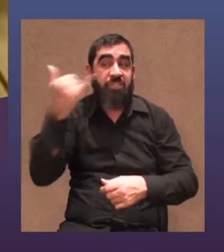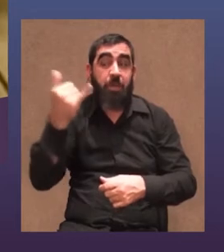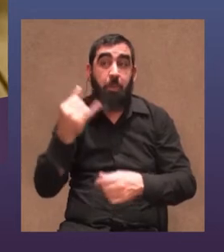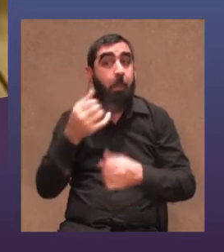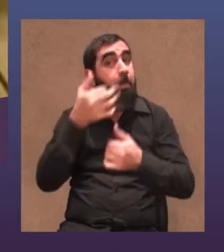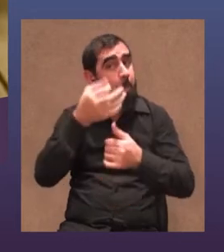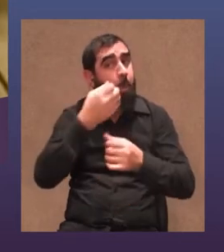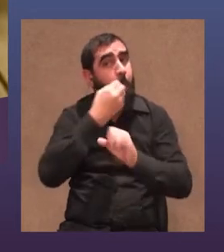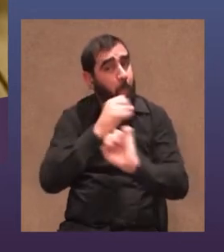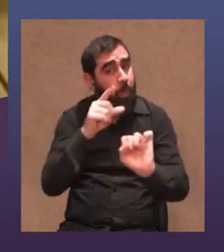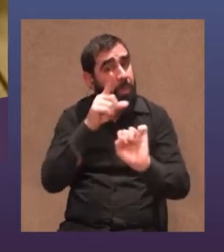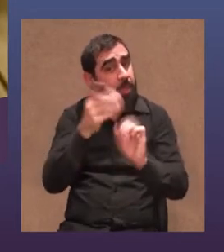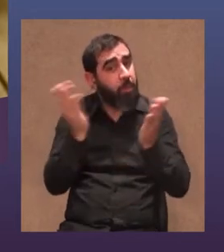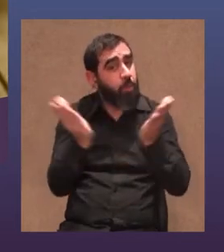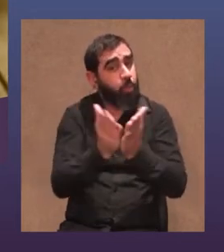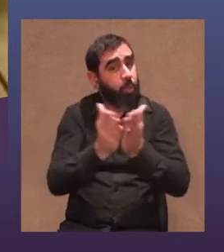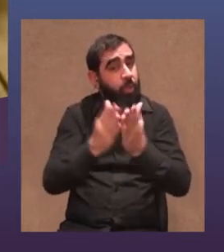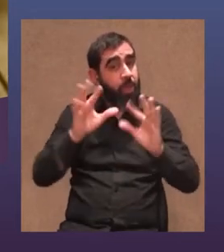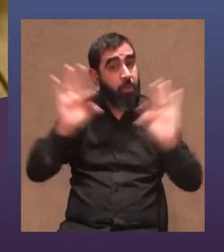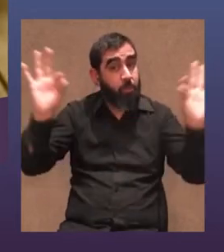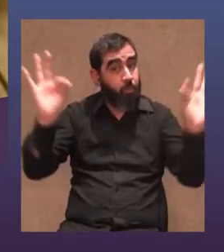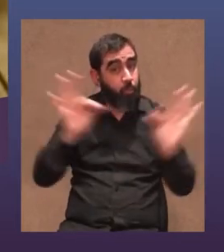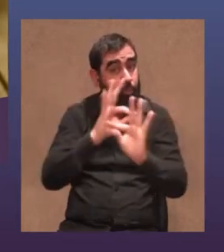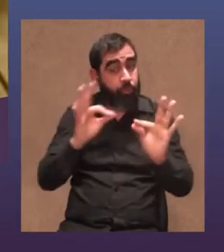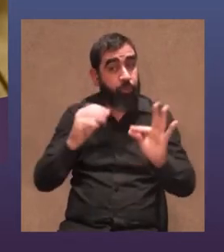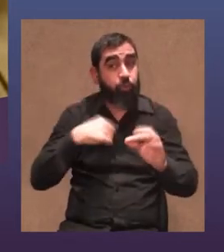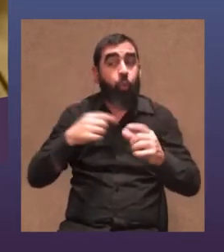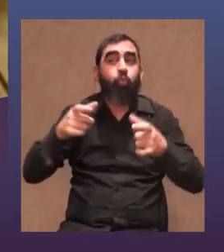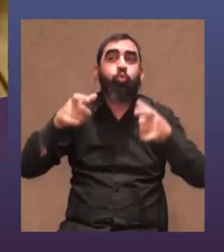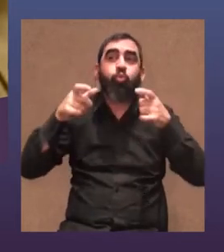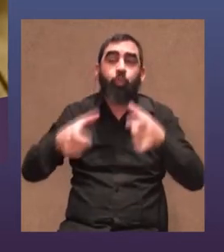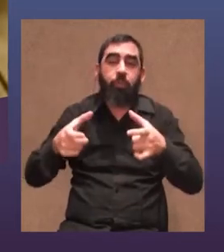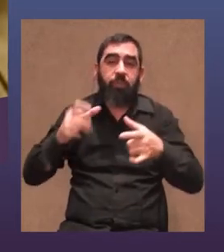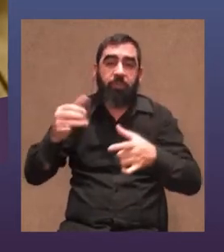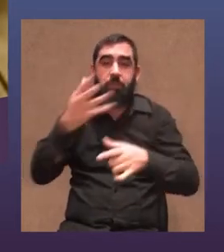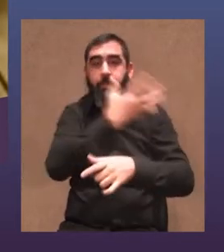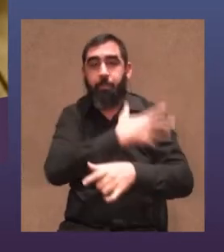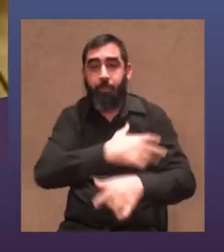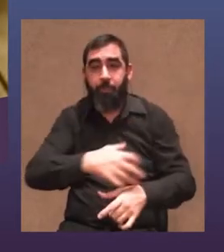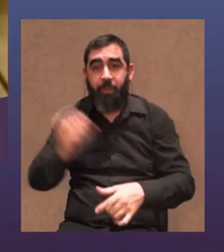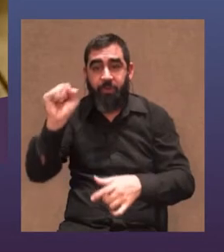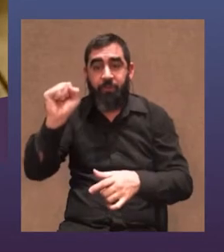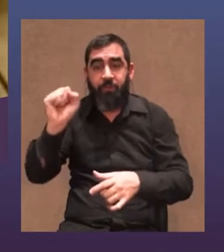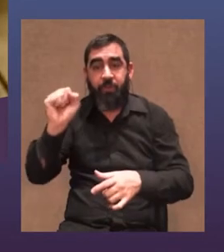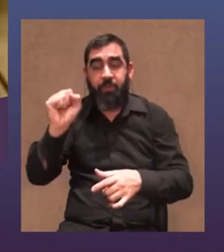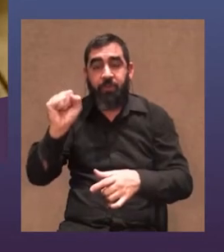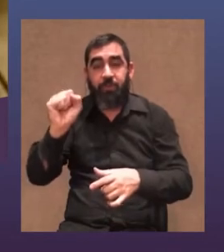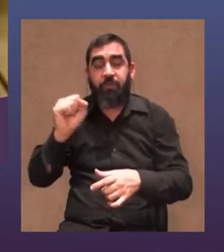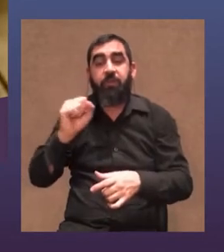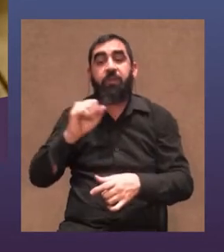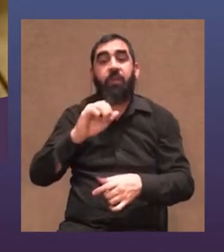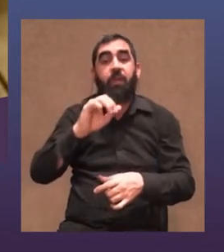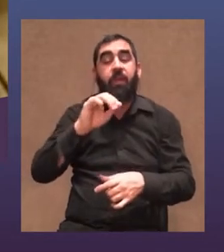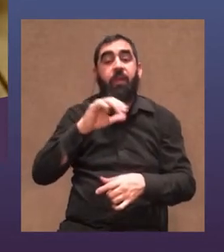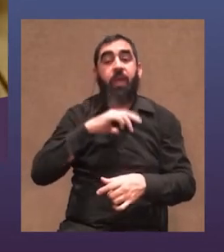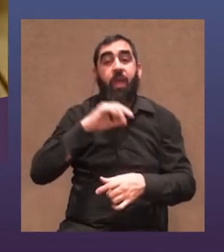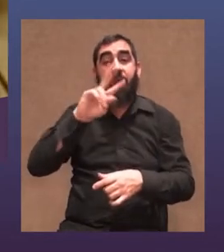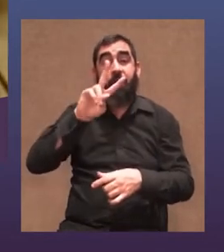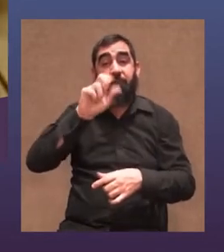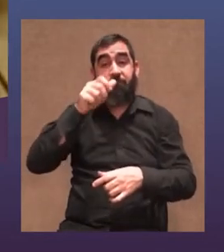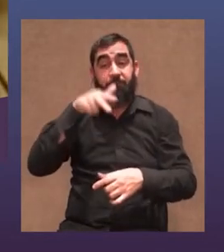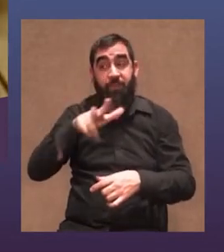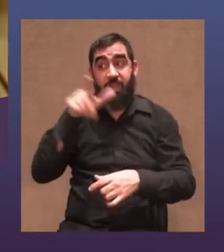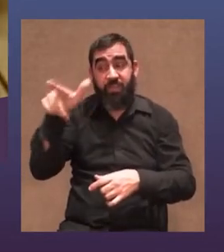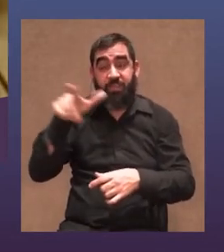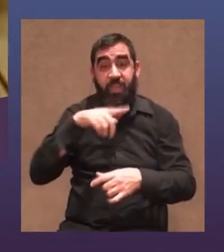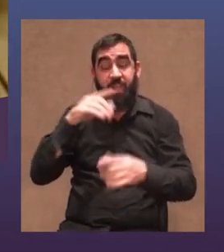tendría que estudiar música. Y tuve la suerte que me llevaron al Conservatorio Juan Sebastián Bach, que era Baranda Reyes,